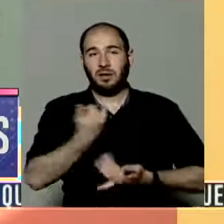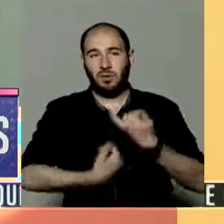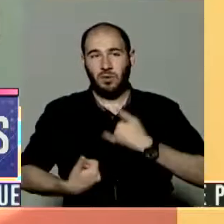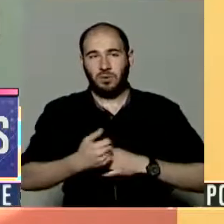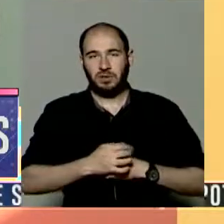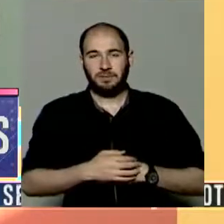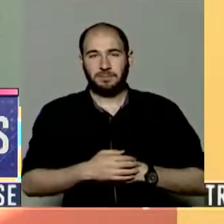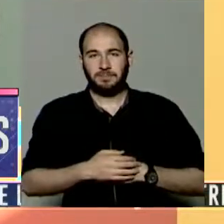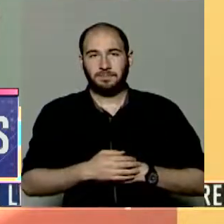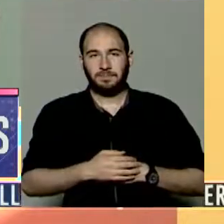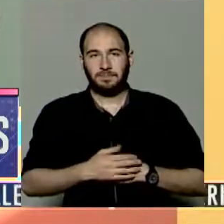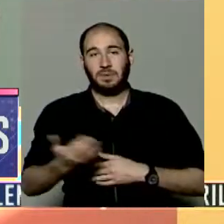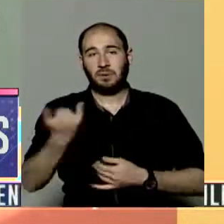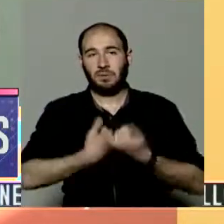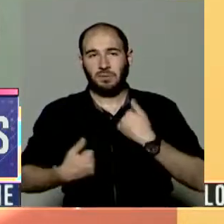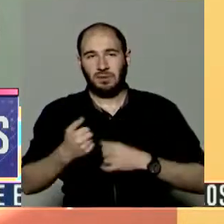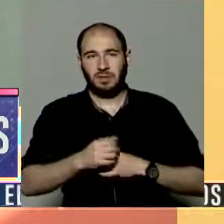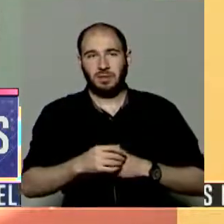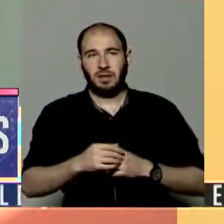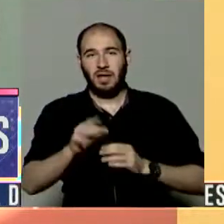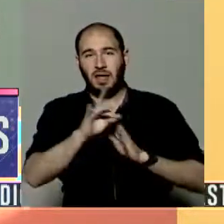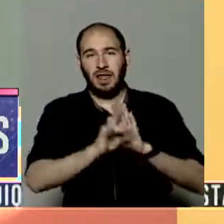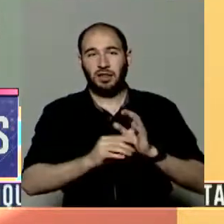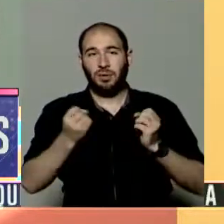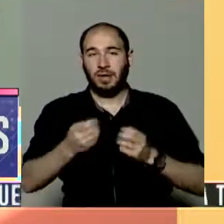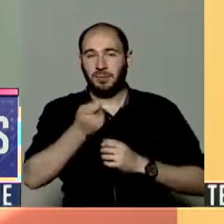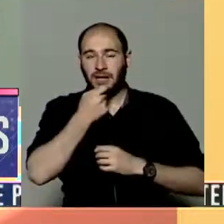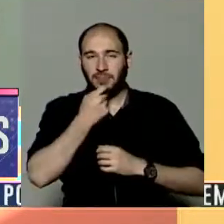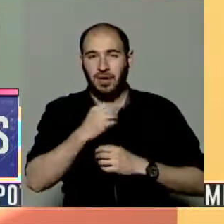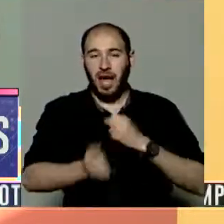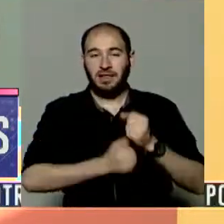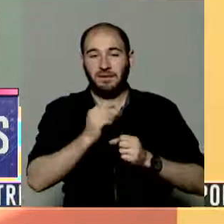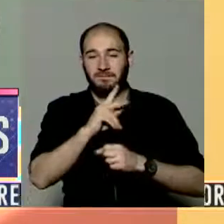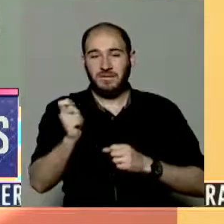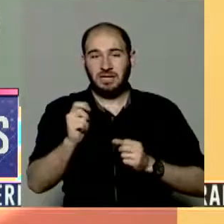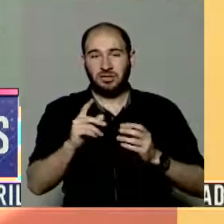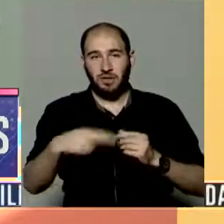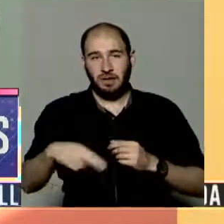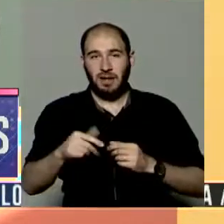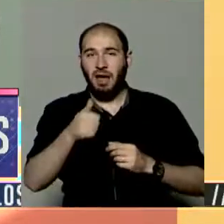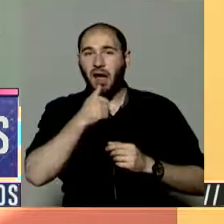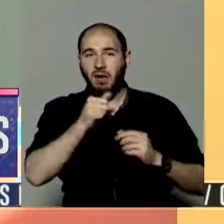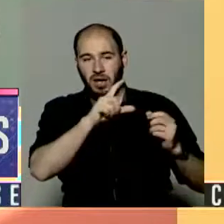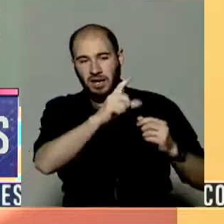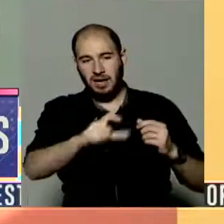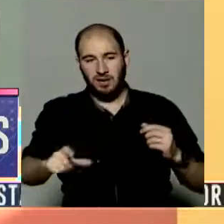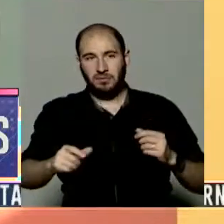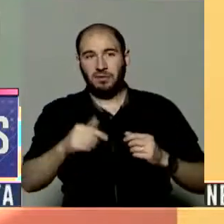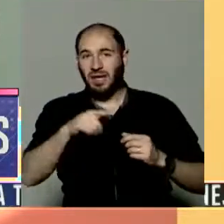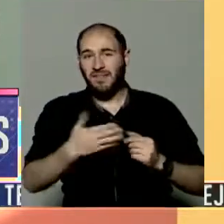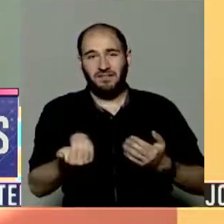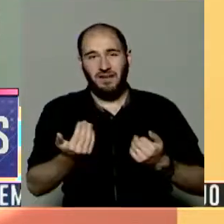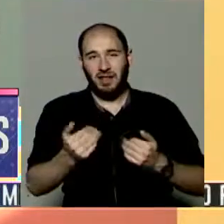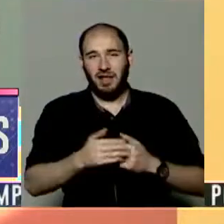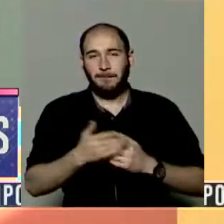decía, lo que nos dicen los datos, ¿no? Porque, por ejemplo, hasta fines de noviembre el agua que viene por el río no alcanza